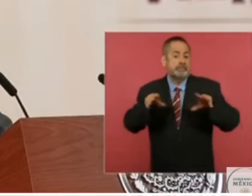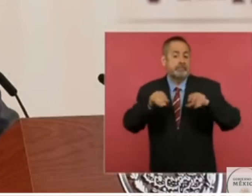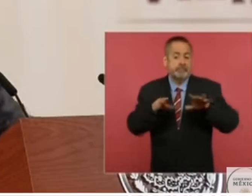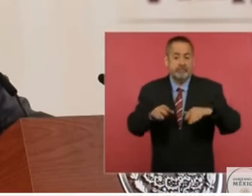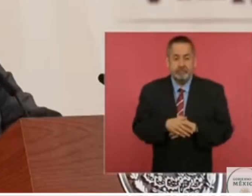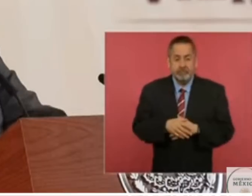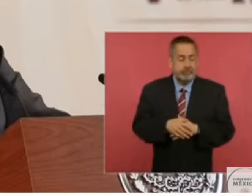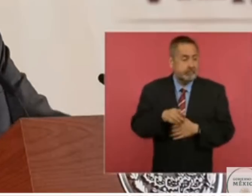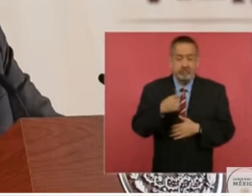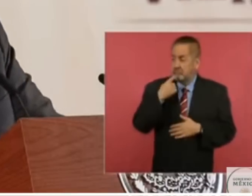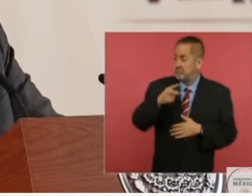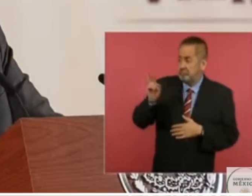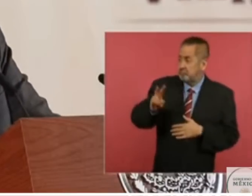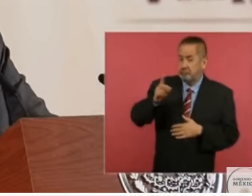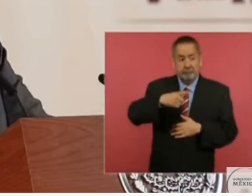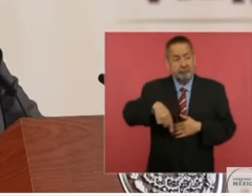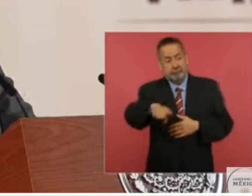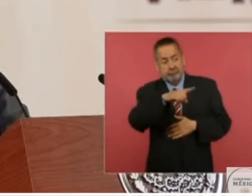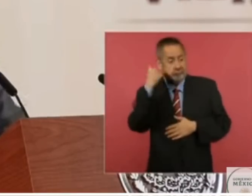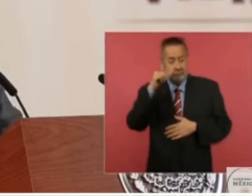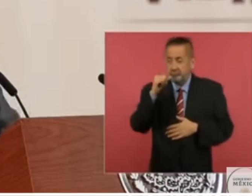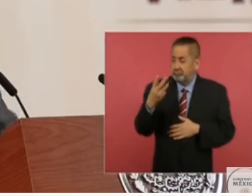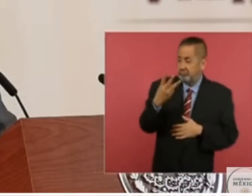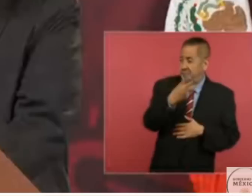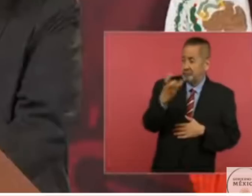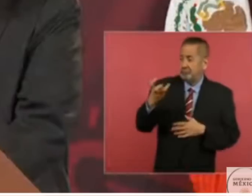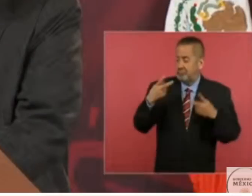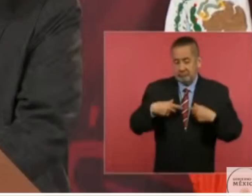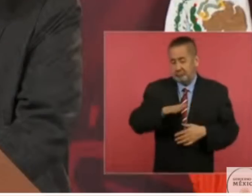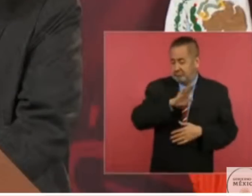300 muertos en Acapulco.